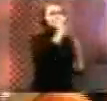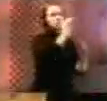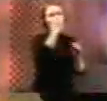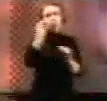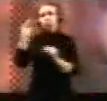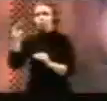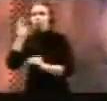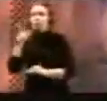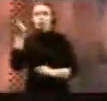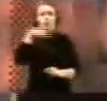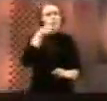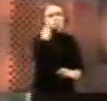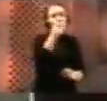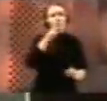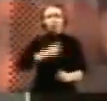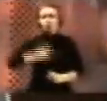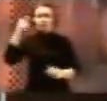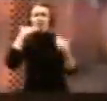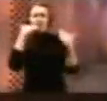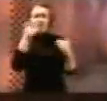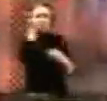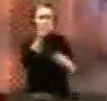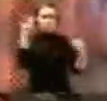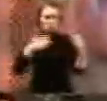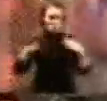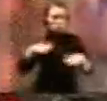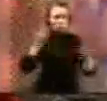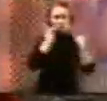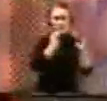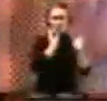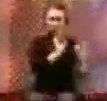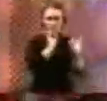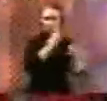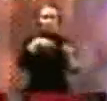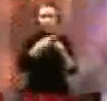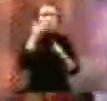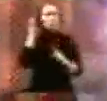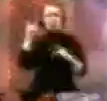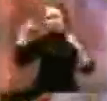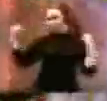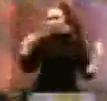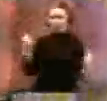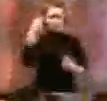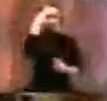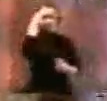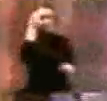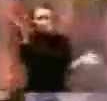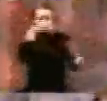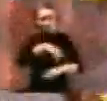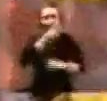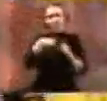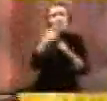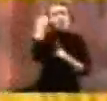El pionero con su traje, Lolita Pluma que tanto añoramos, el charlo y